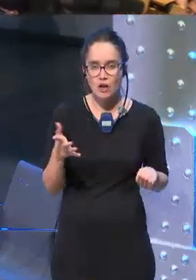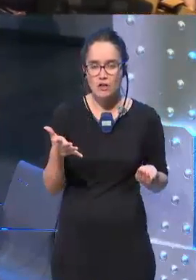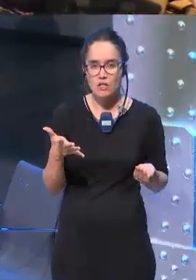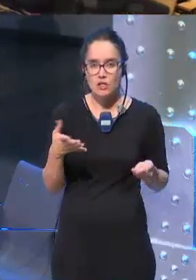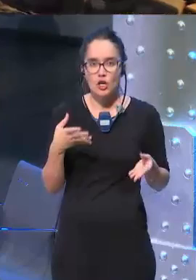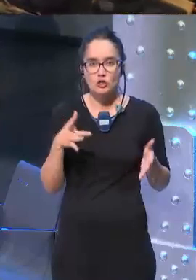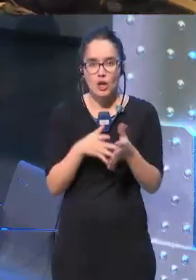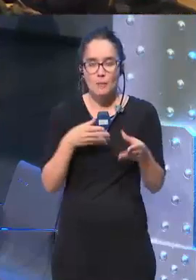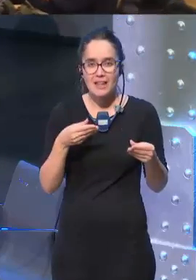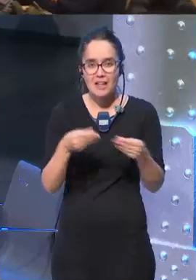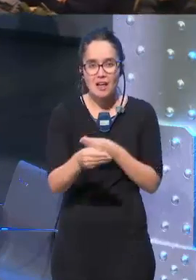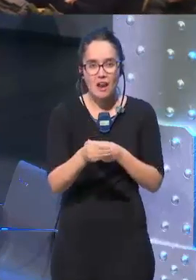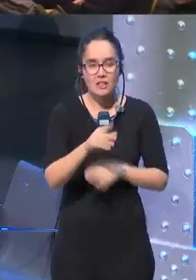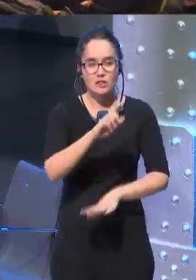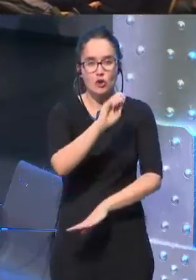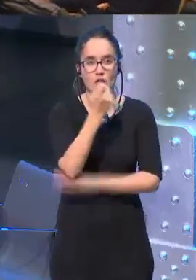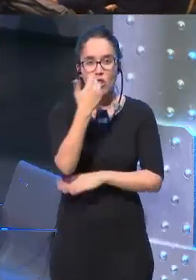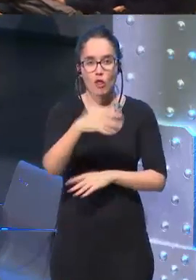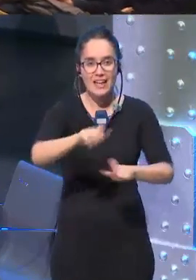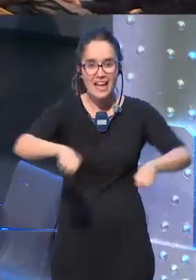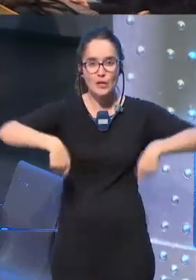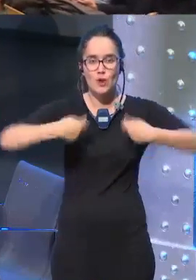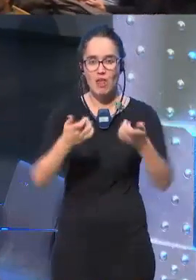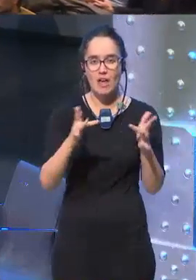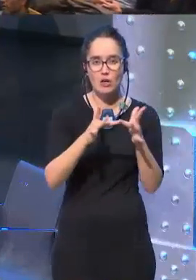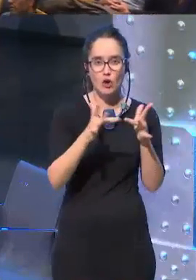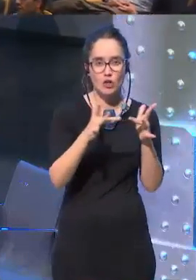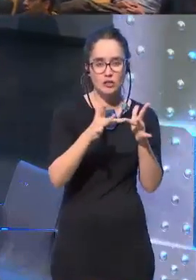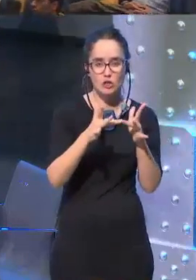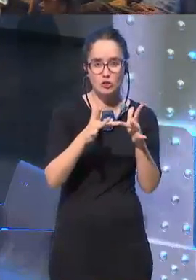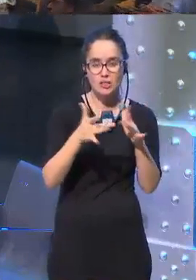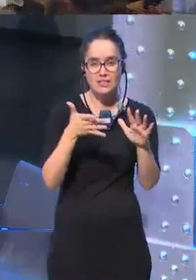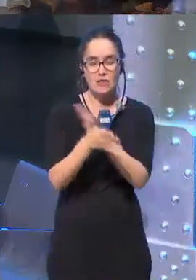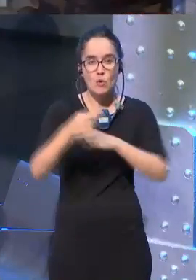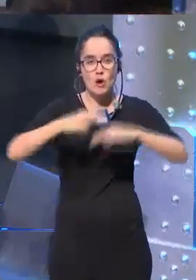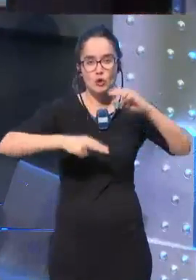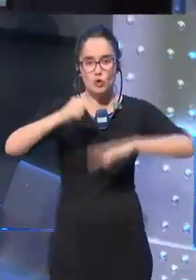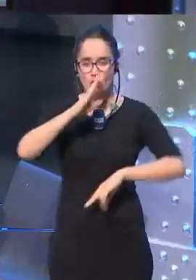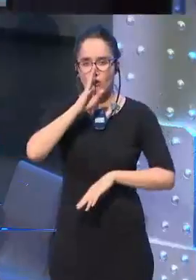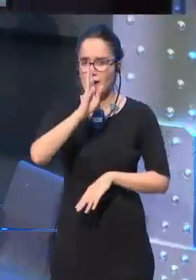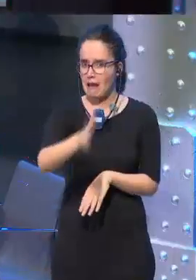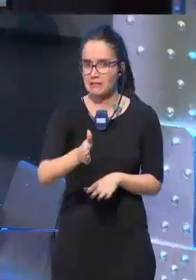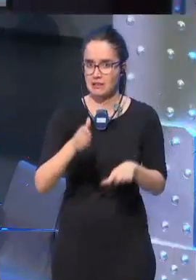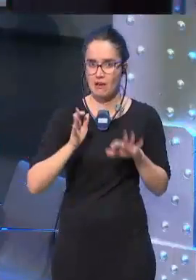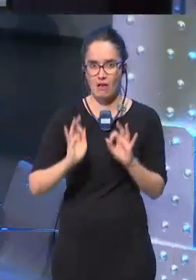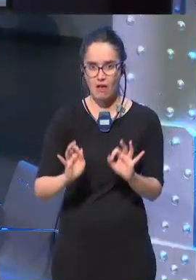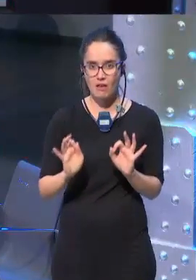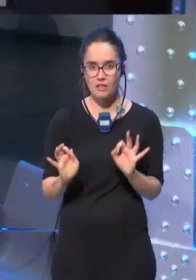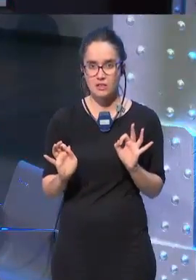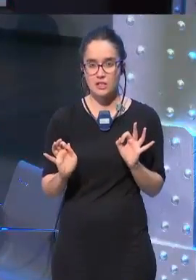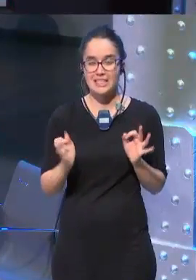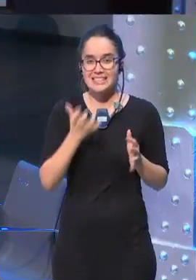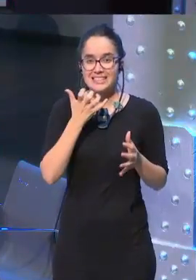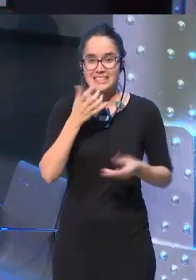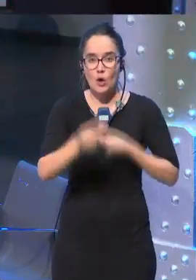son materiales obtenidos de la naturaleza y la conexión. Así que es una construcción clásica en ese sentido.